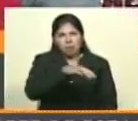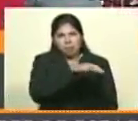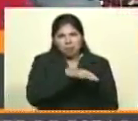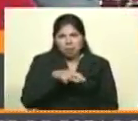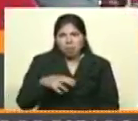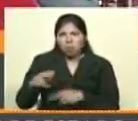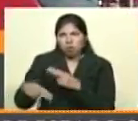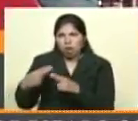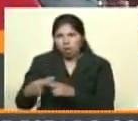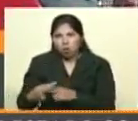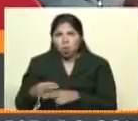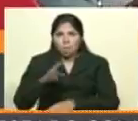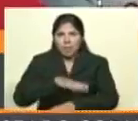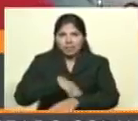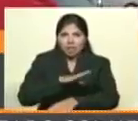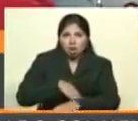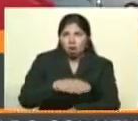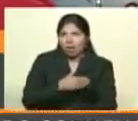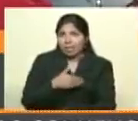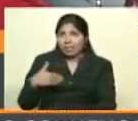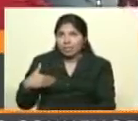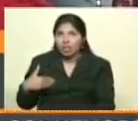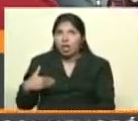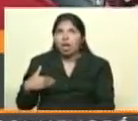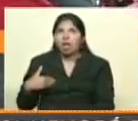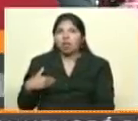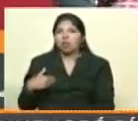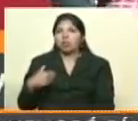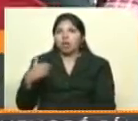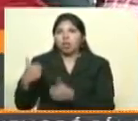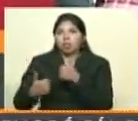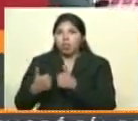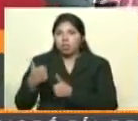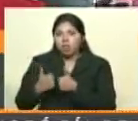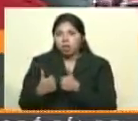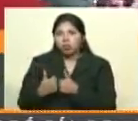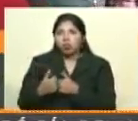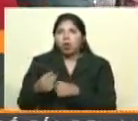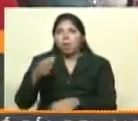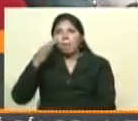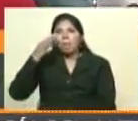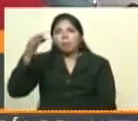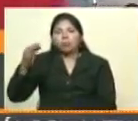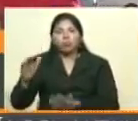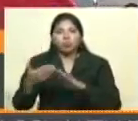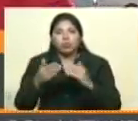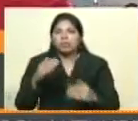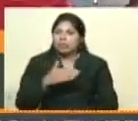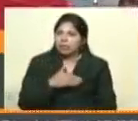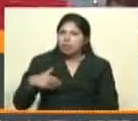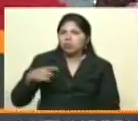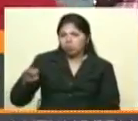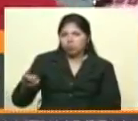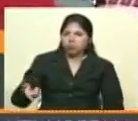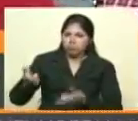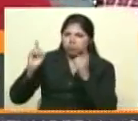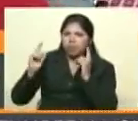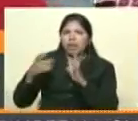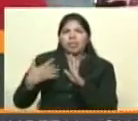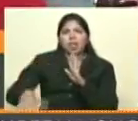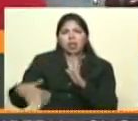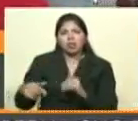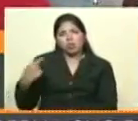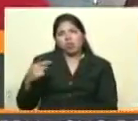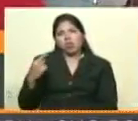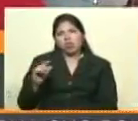Barcelona, quieren postular sus candidatos a consejos municipales y tienen derecho. Yo sé que los candidatos y candidatas de